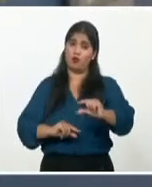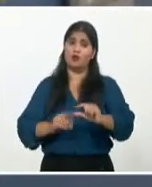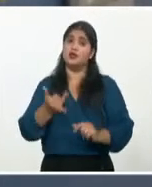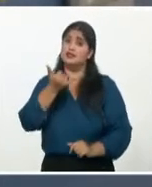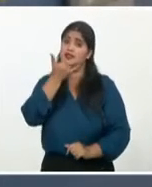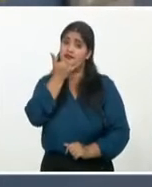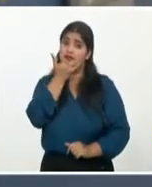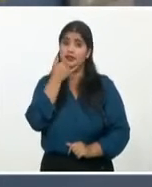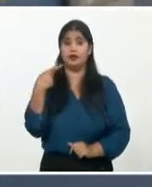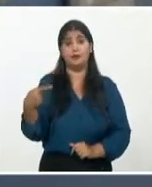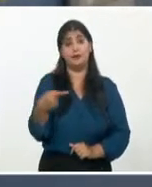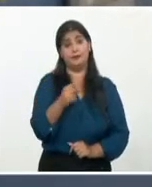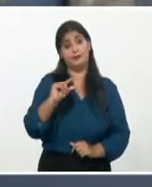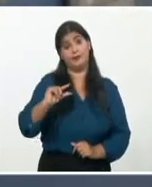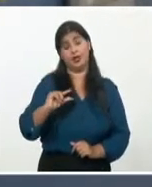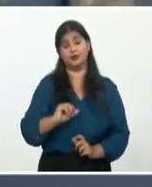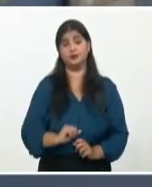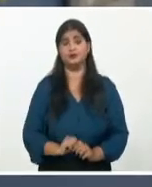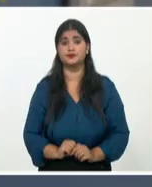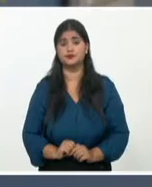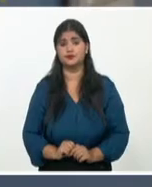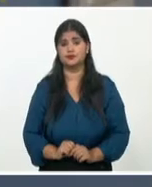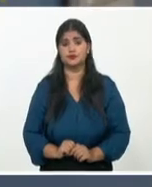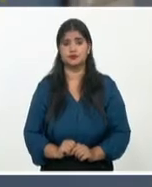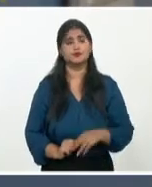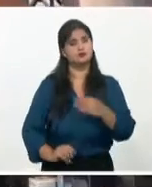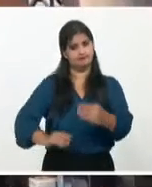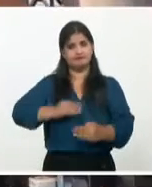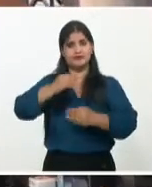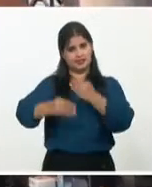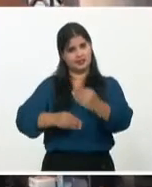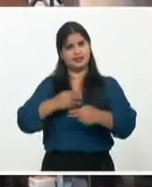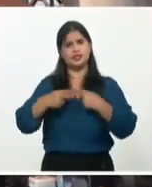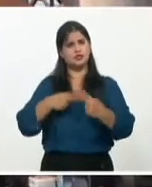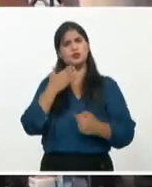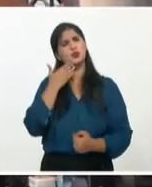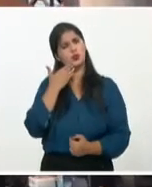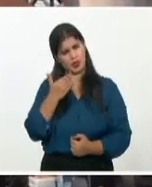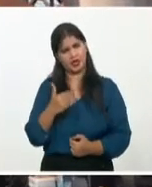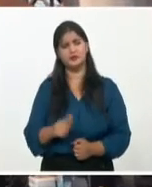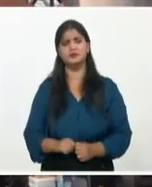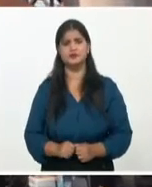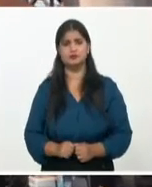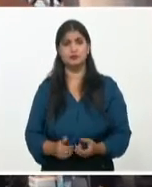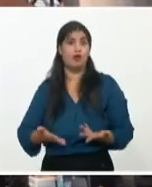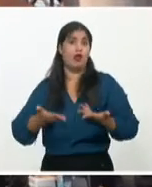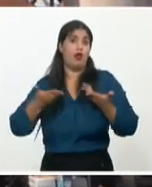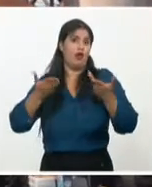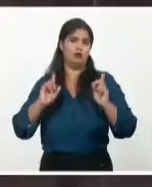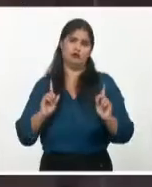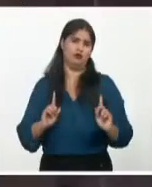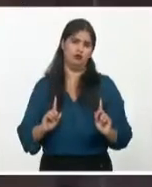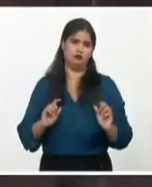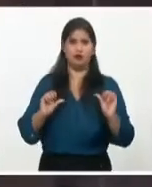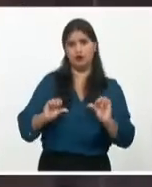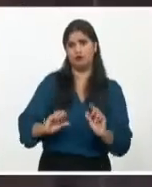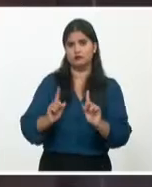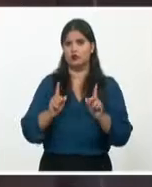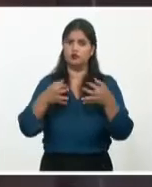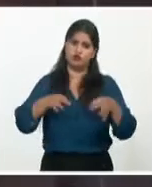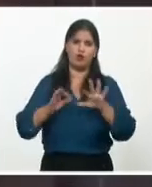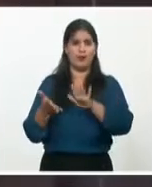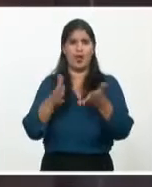ambiente como tal. Se llevó a prueba y fue muy eficiente. En la moderna planta de ácido sulfúrico inaugurada hace 5 años,